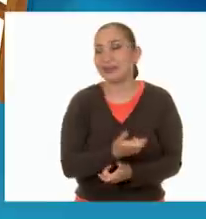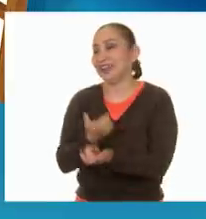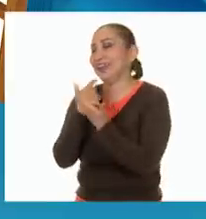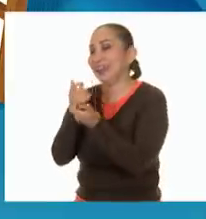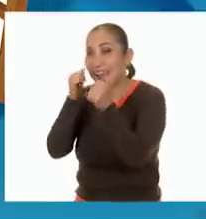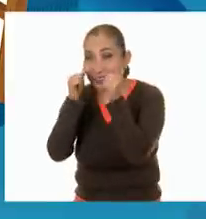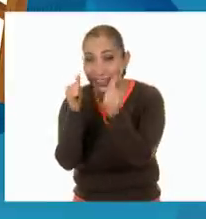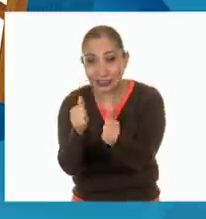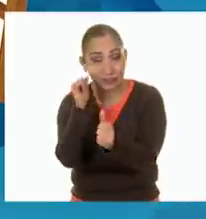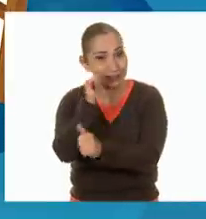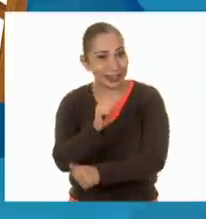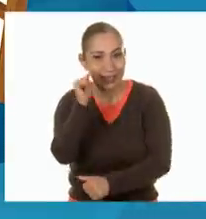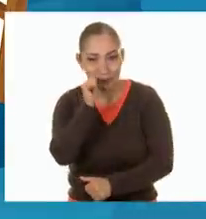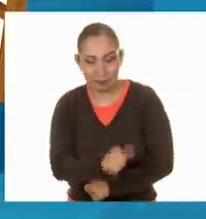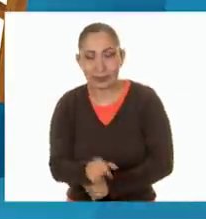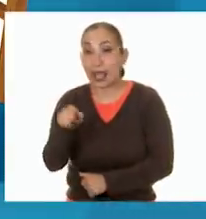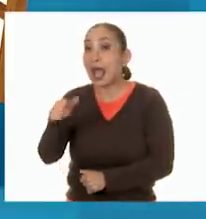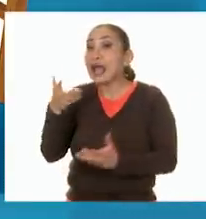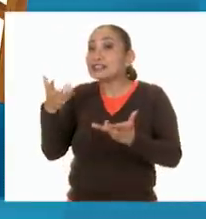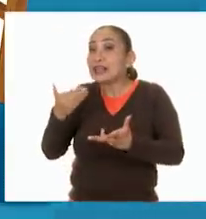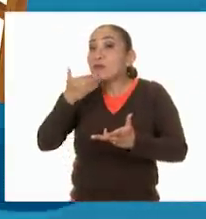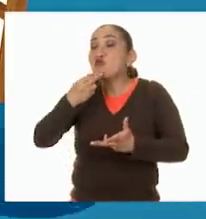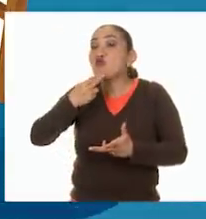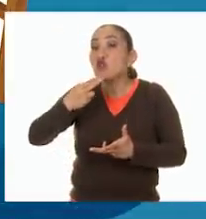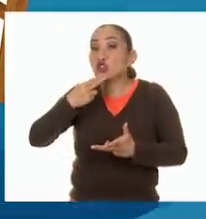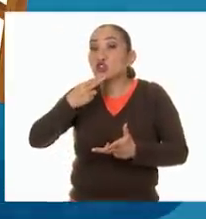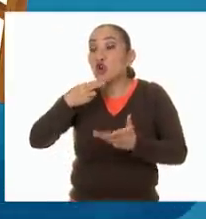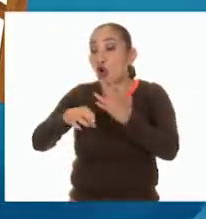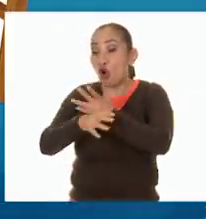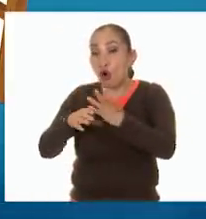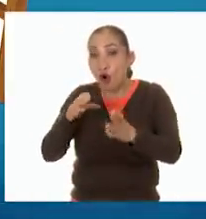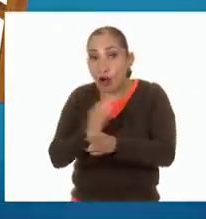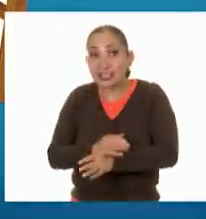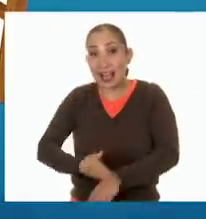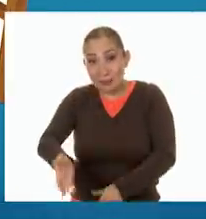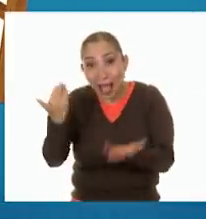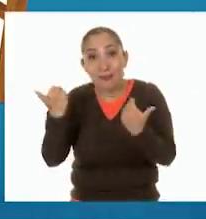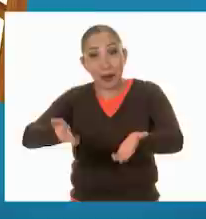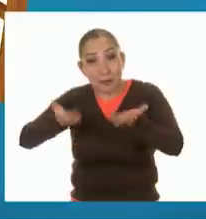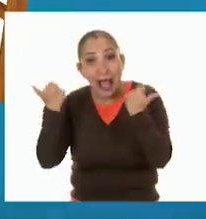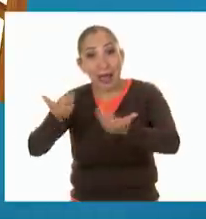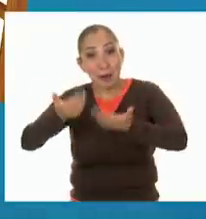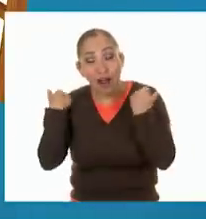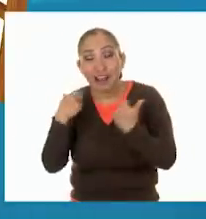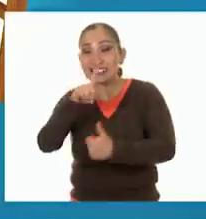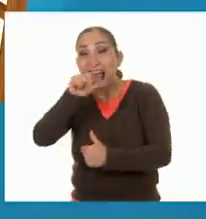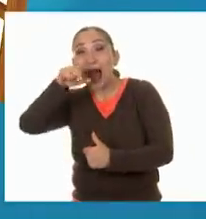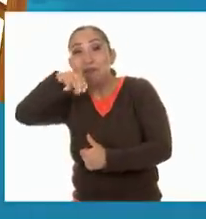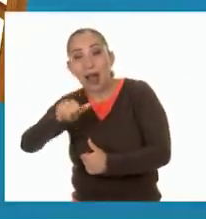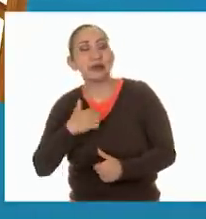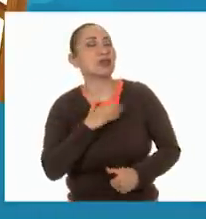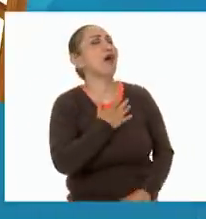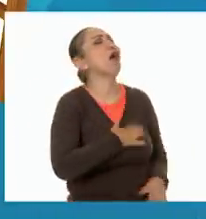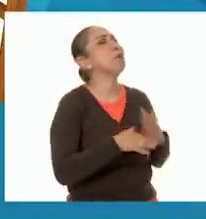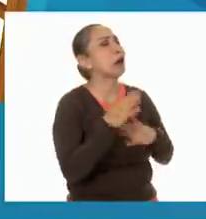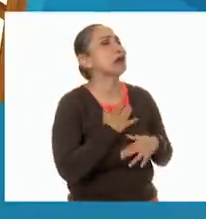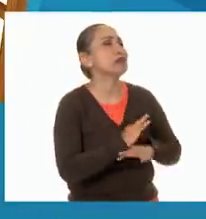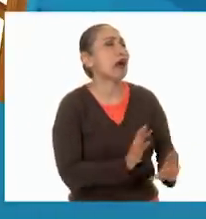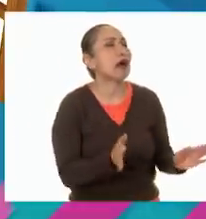¡Pongan atención en todo momento, haciendo buen uso del material! ¡Venga, vamos, Llama! ¡Ay, ya me cansé!